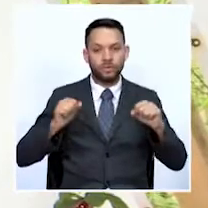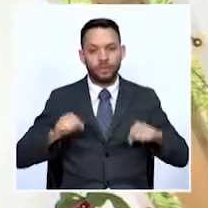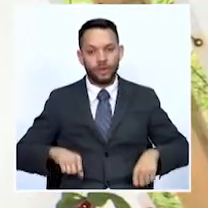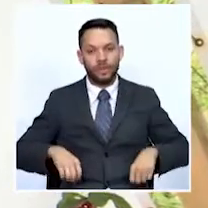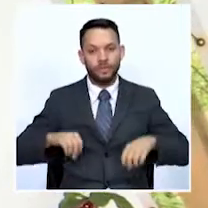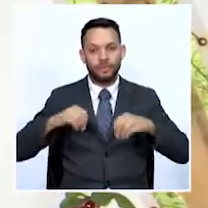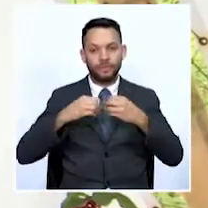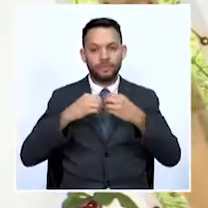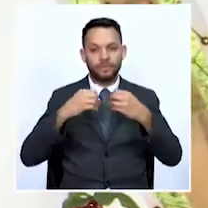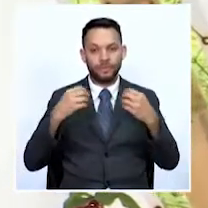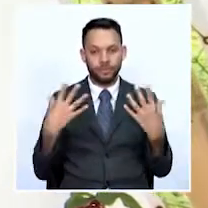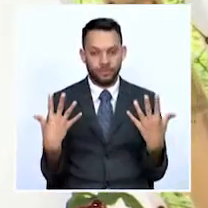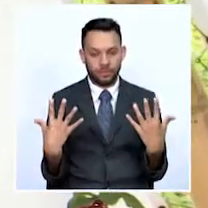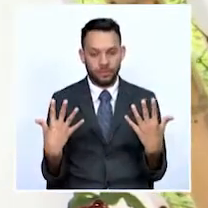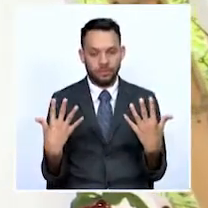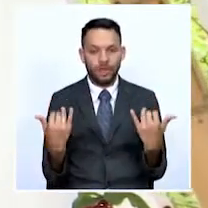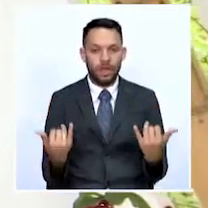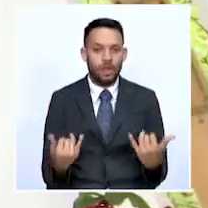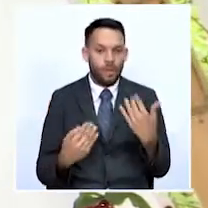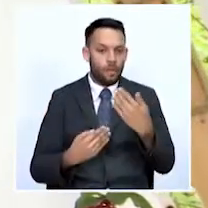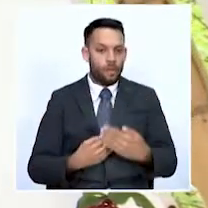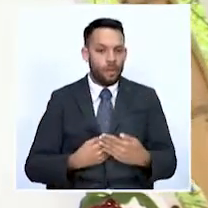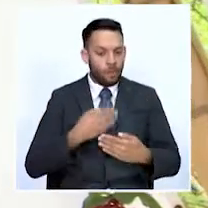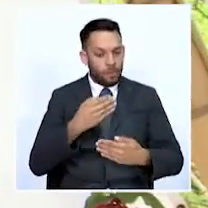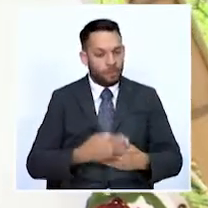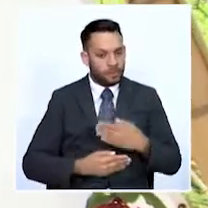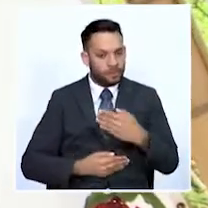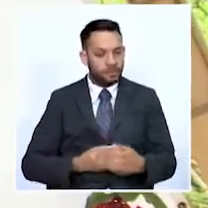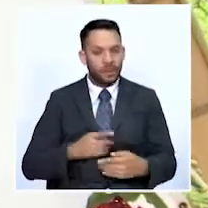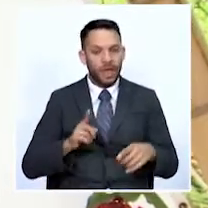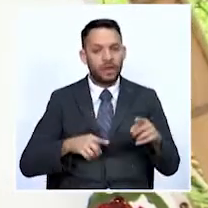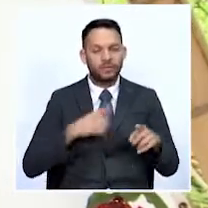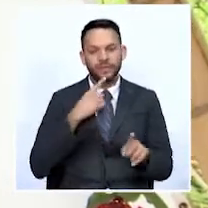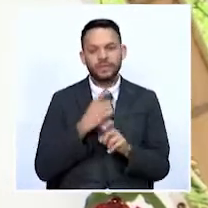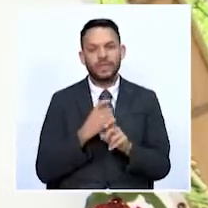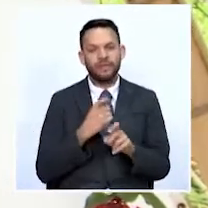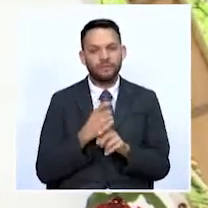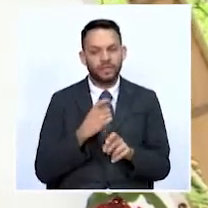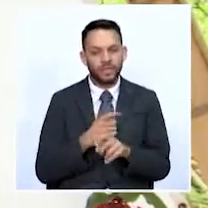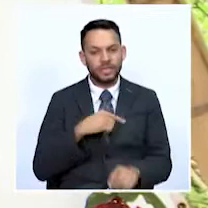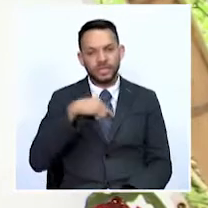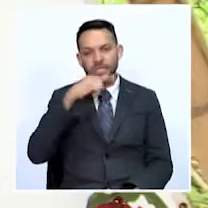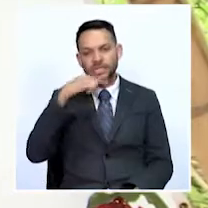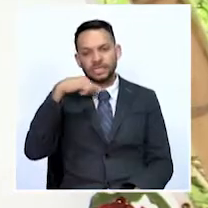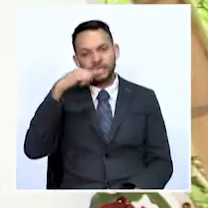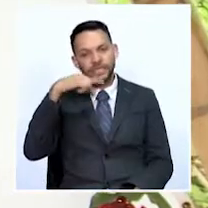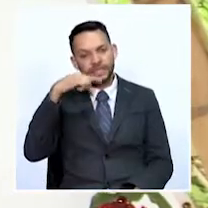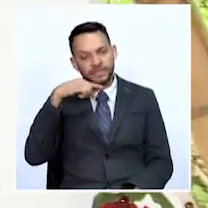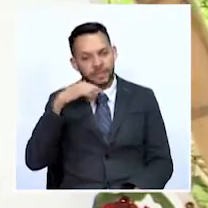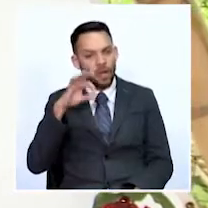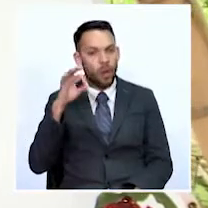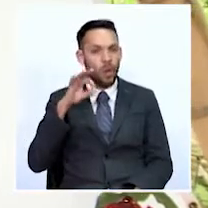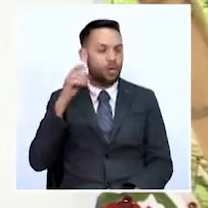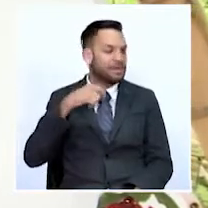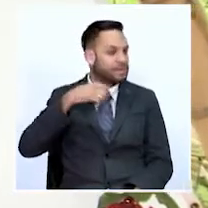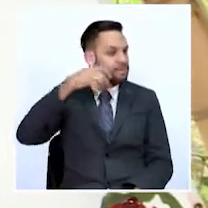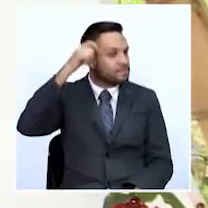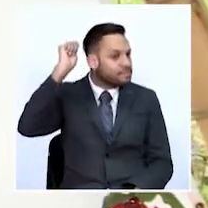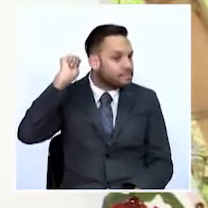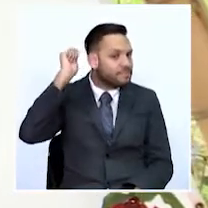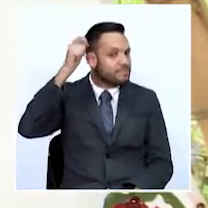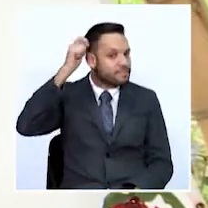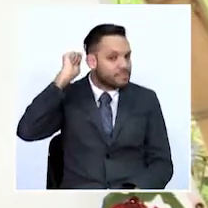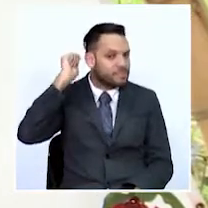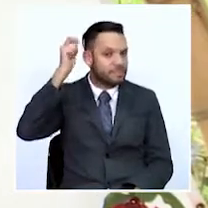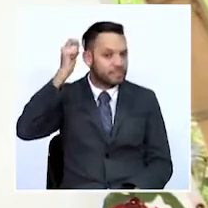que cuando esto avanza mucho nos cuesta peinarnos, nos cuesta cepillarnos porque involucran esos movimientos. ¿Qué